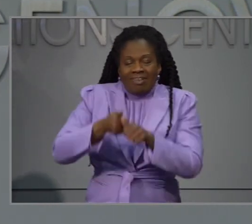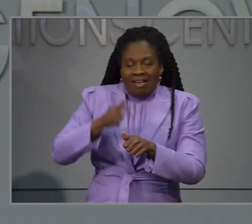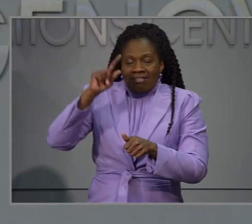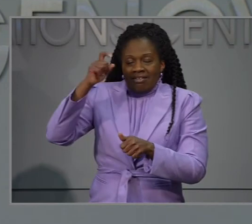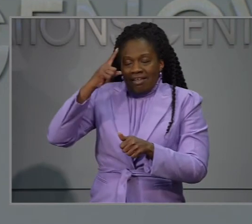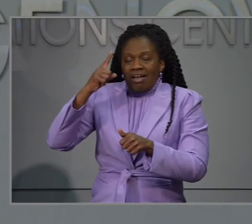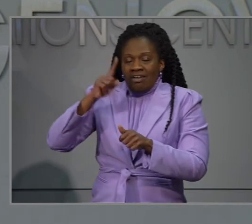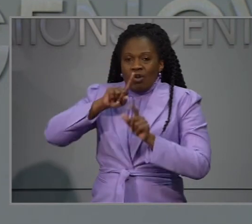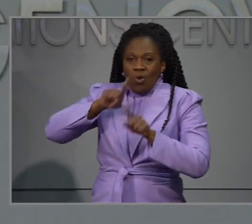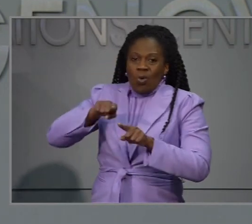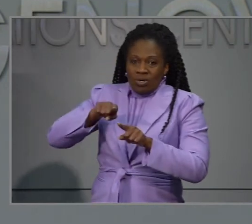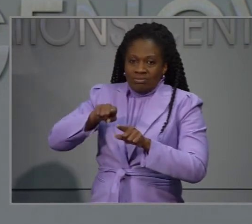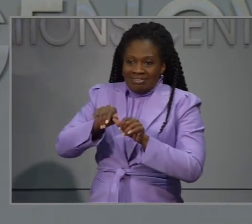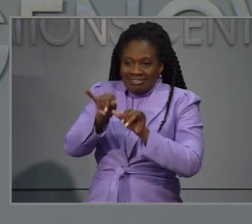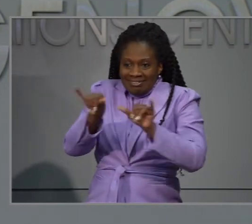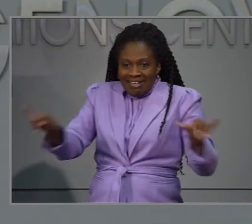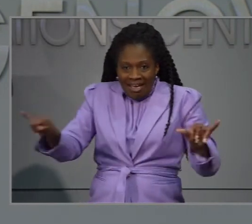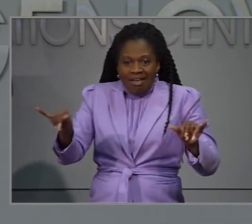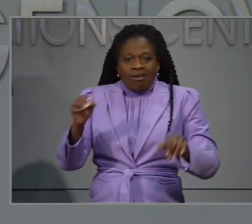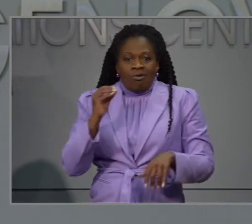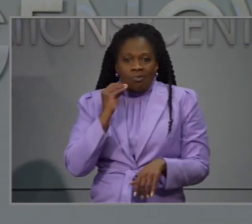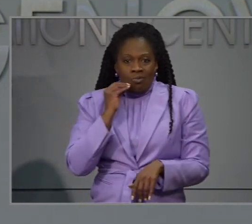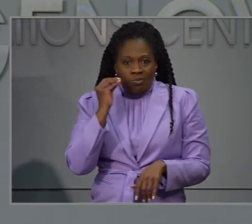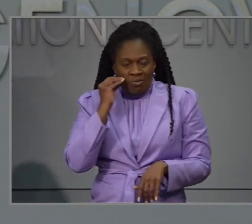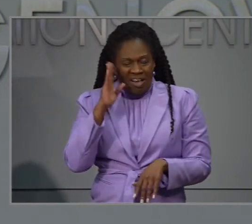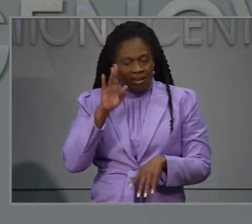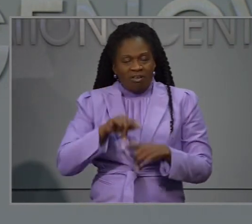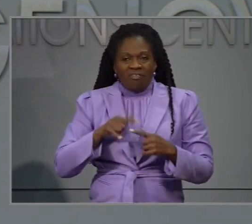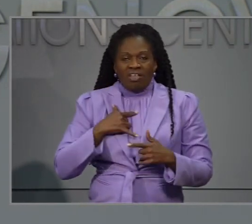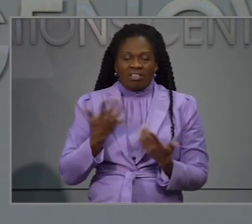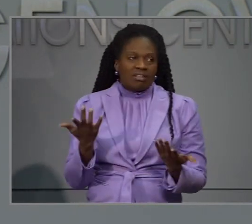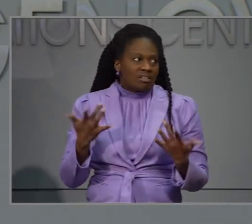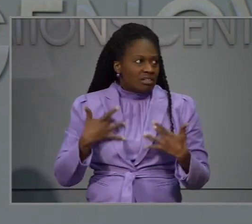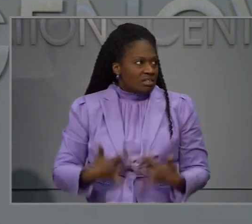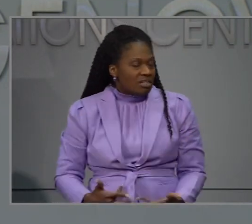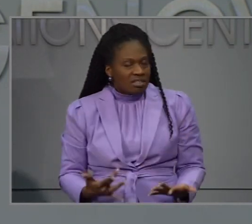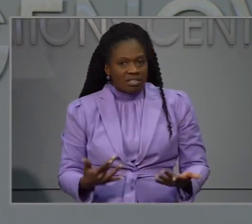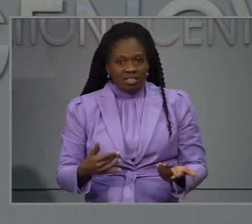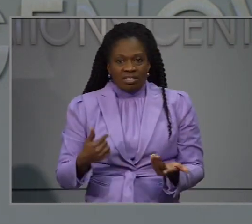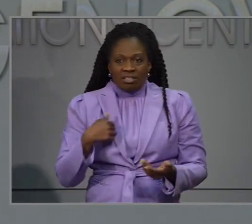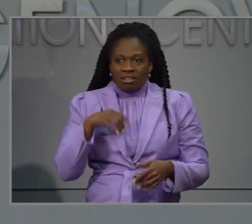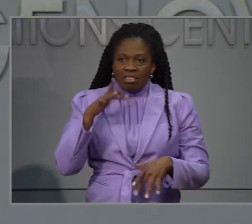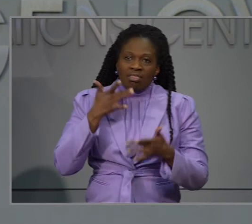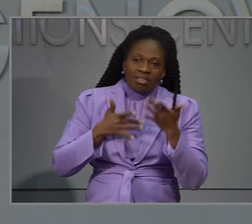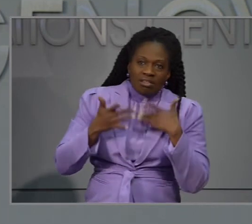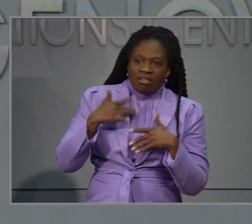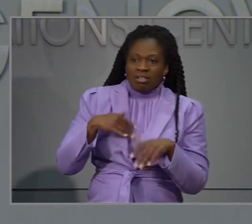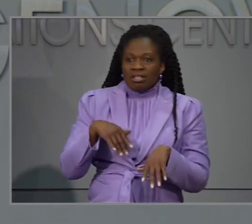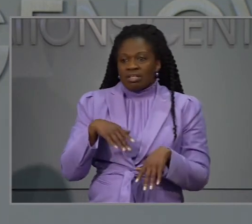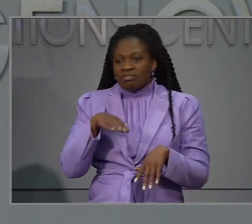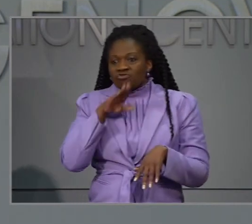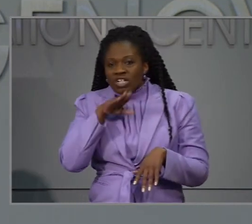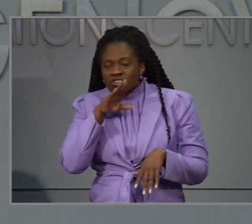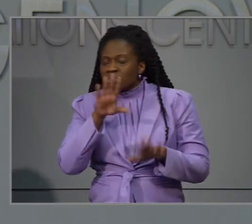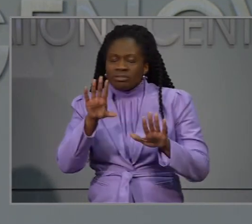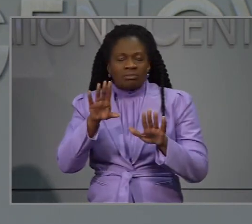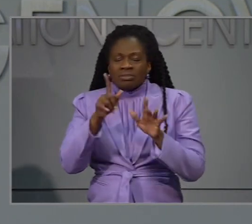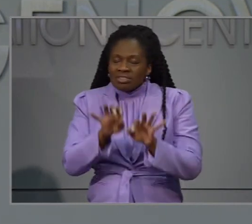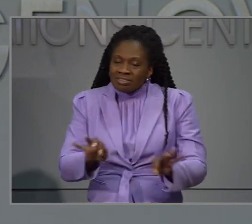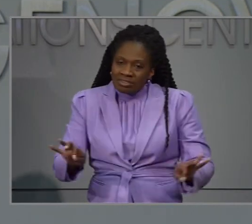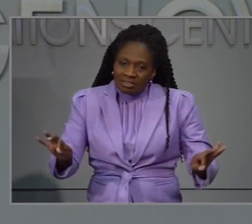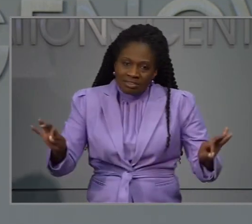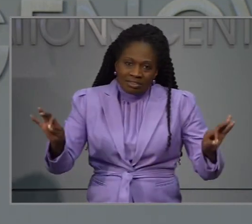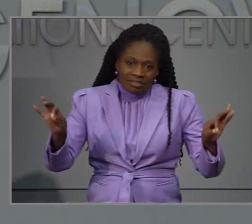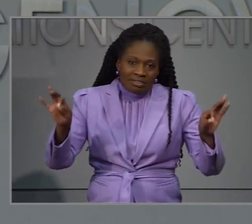es seguir la orden del gobernador de permanecer en casa yo sé que es difícil está afectando a muchas vidas pero